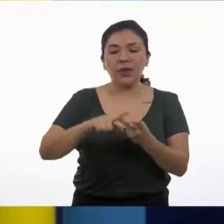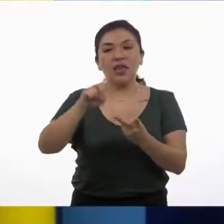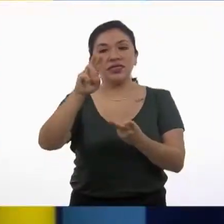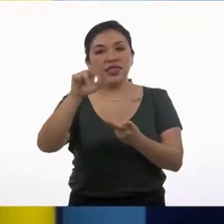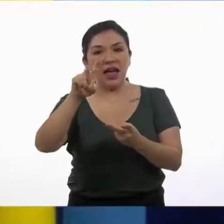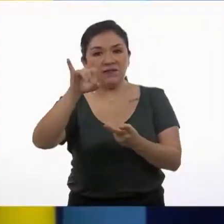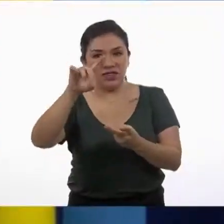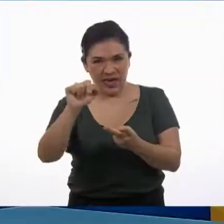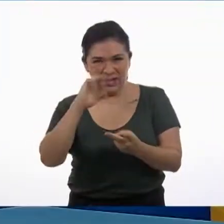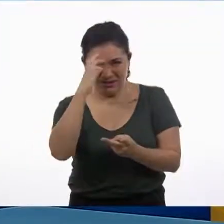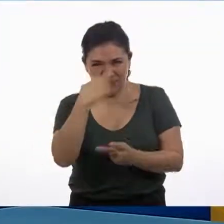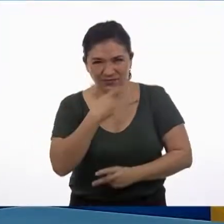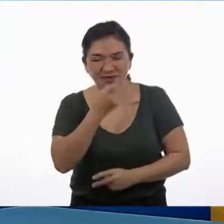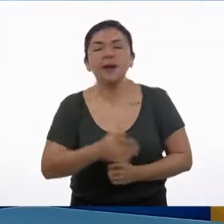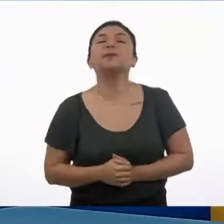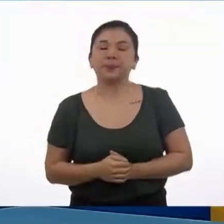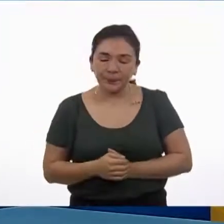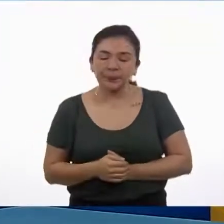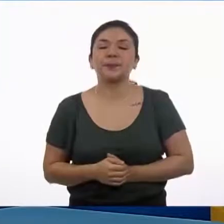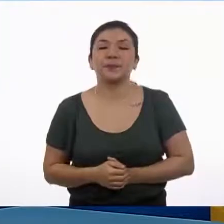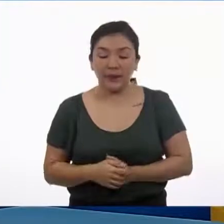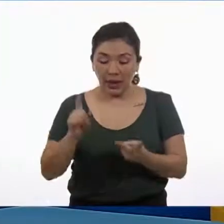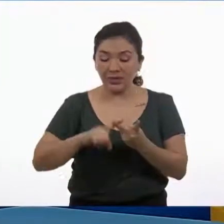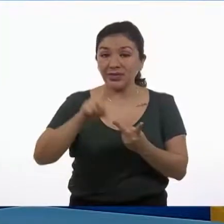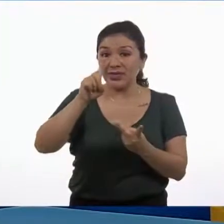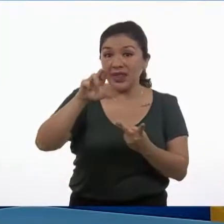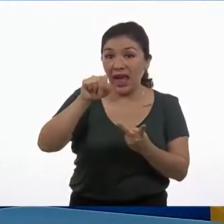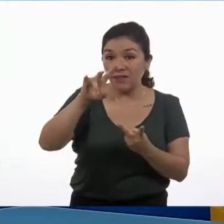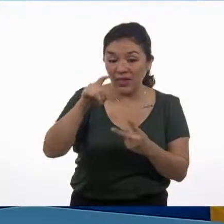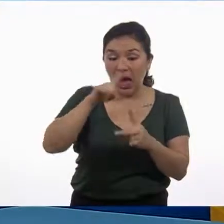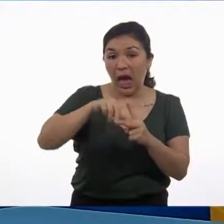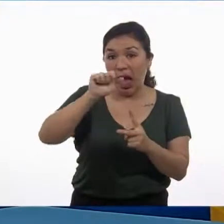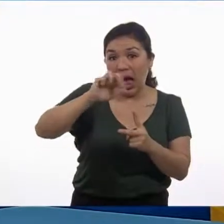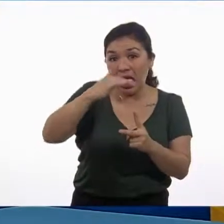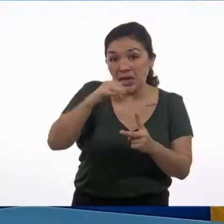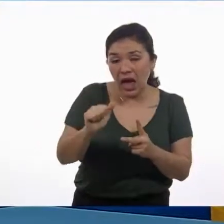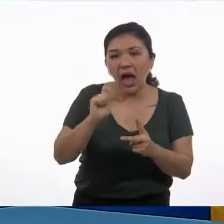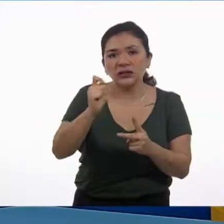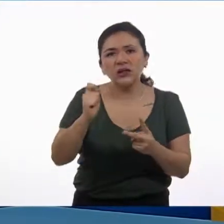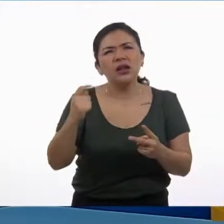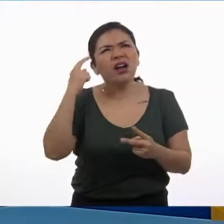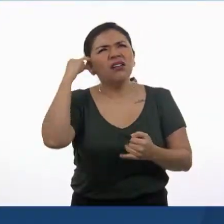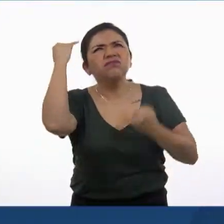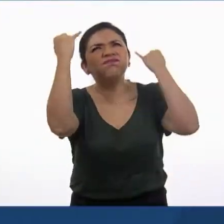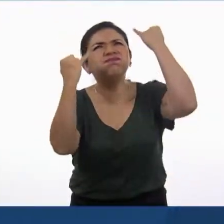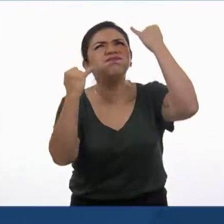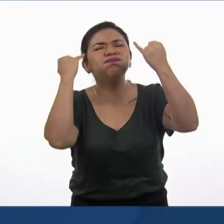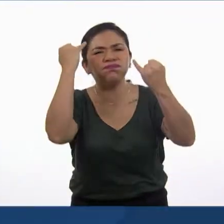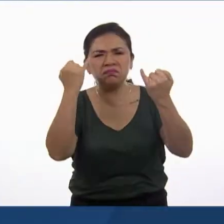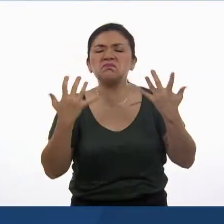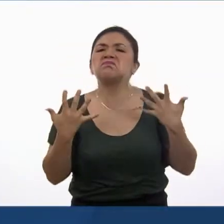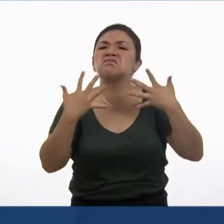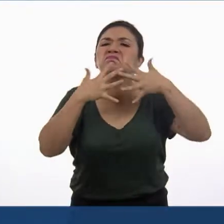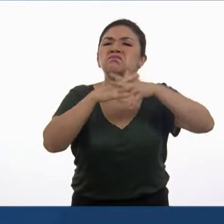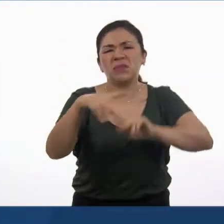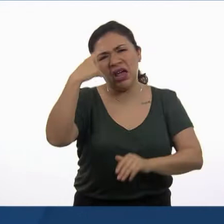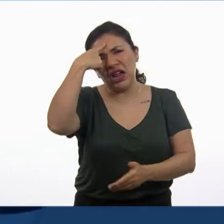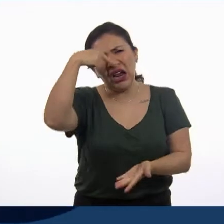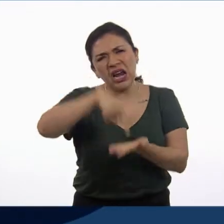Sí. Bueno, los drávidas y los arios mezclaron sus creencias, pues creían en seres